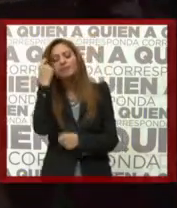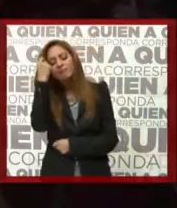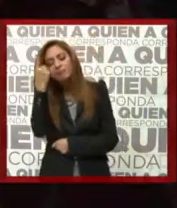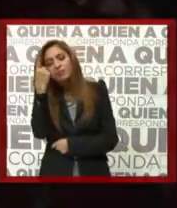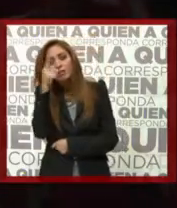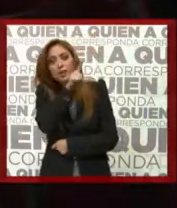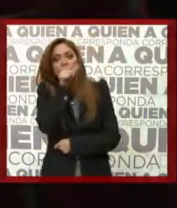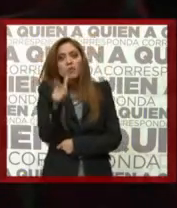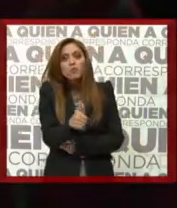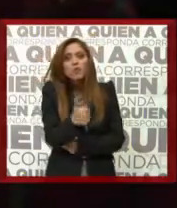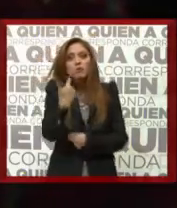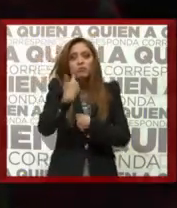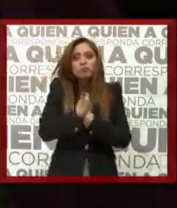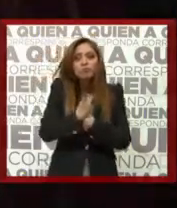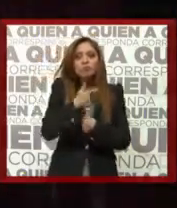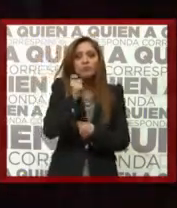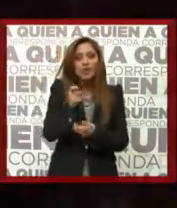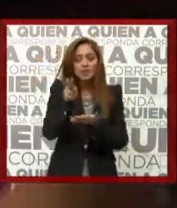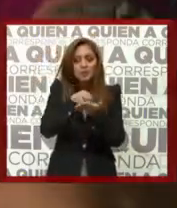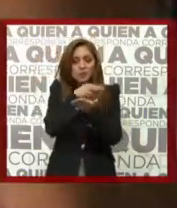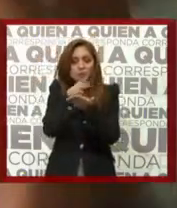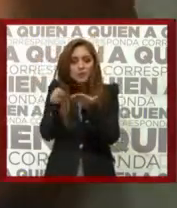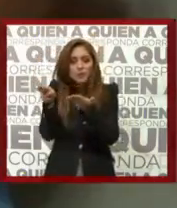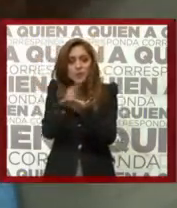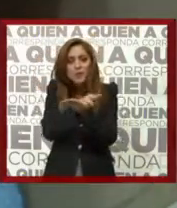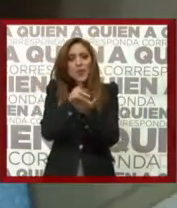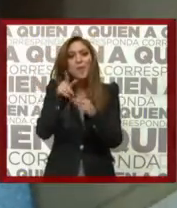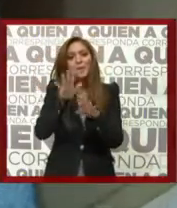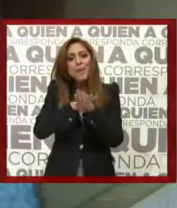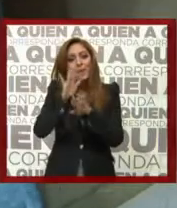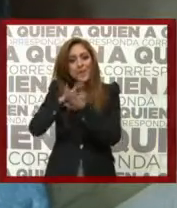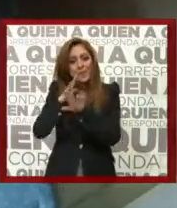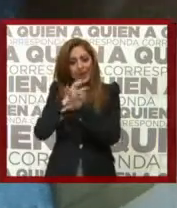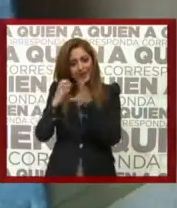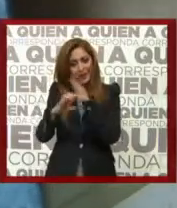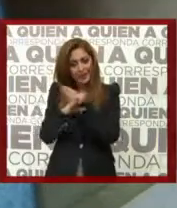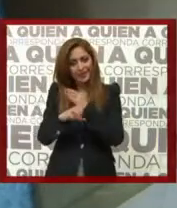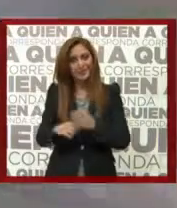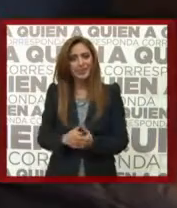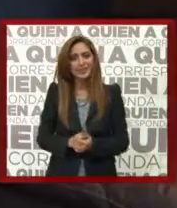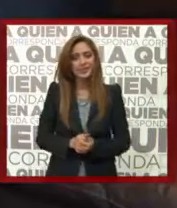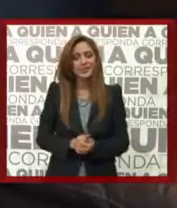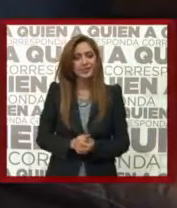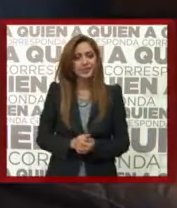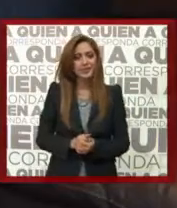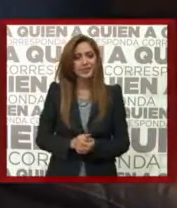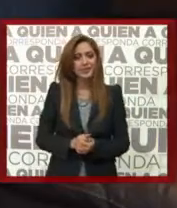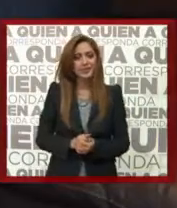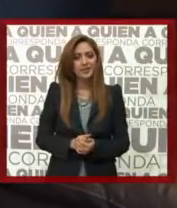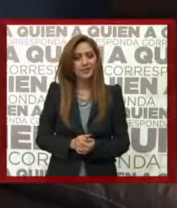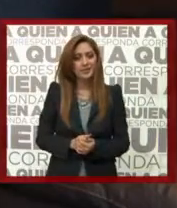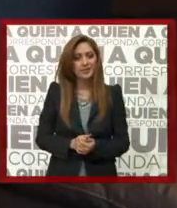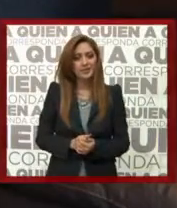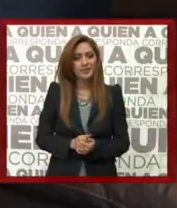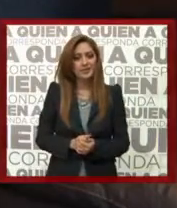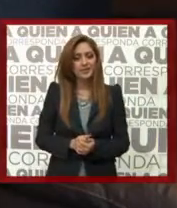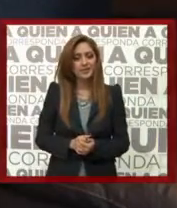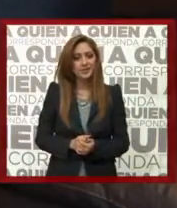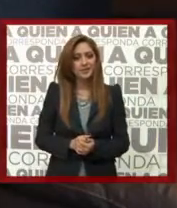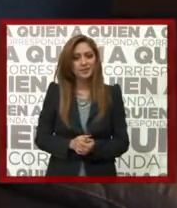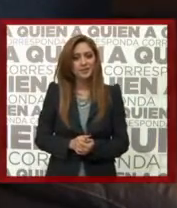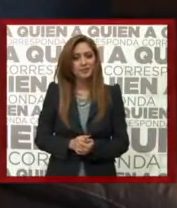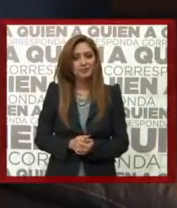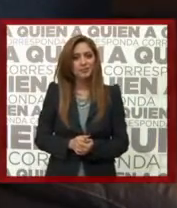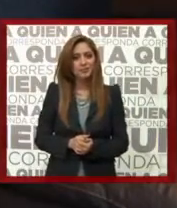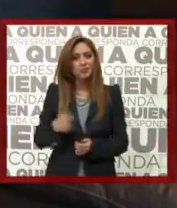se percató que su técnica era buena y podía hacer más. Es una forma que, ¿cómo te diré?, que tienes